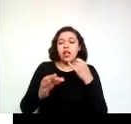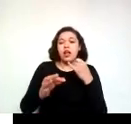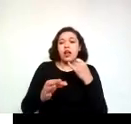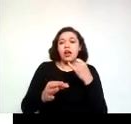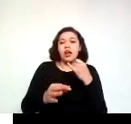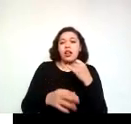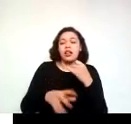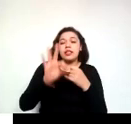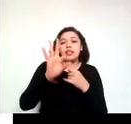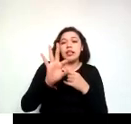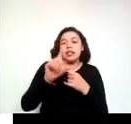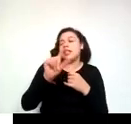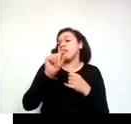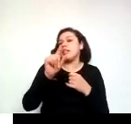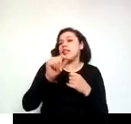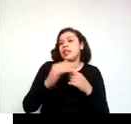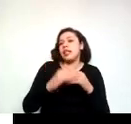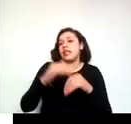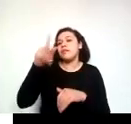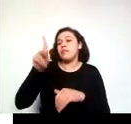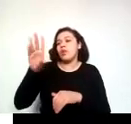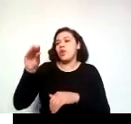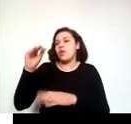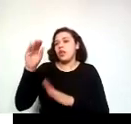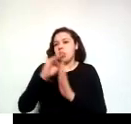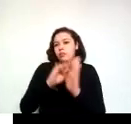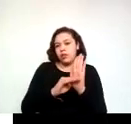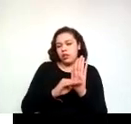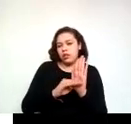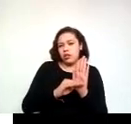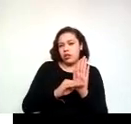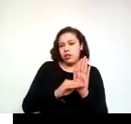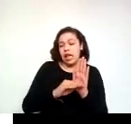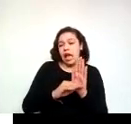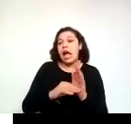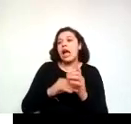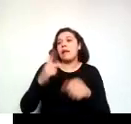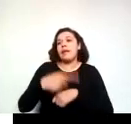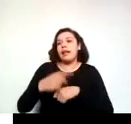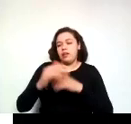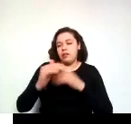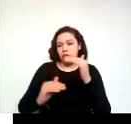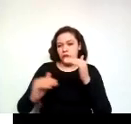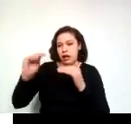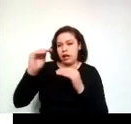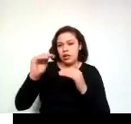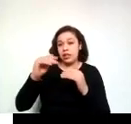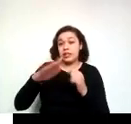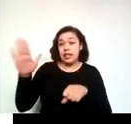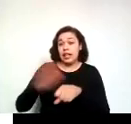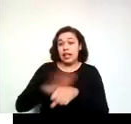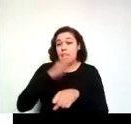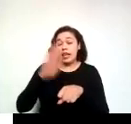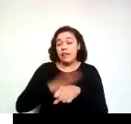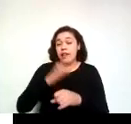que 70, pero menor que 90, hablamos de un nivel de riesgo alto. Y si la calificación final